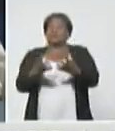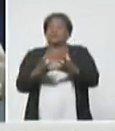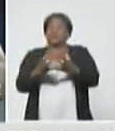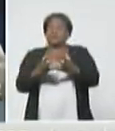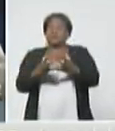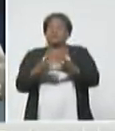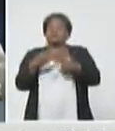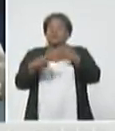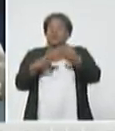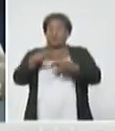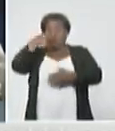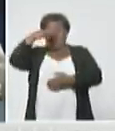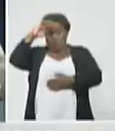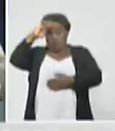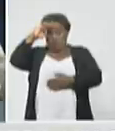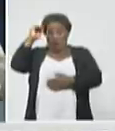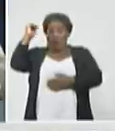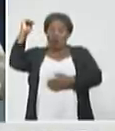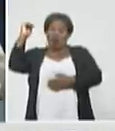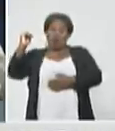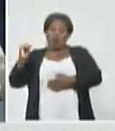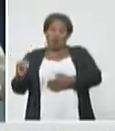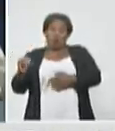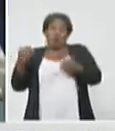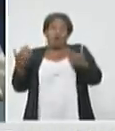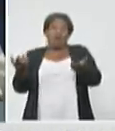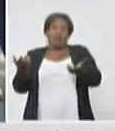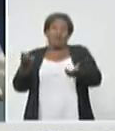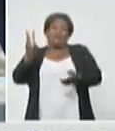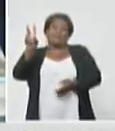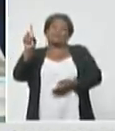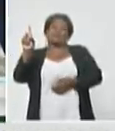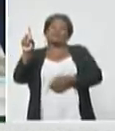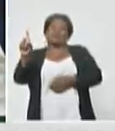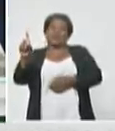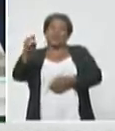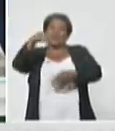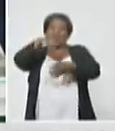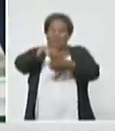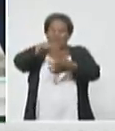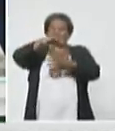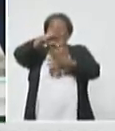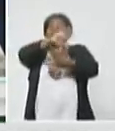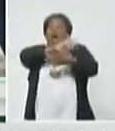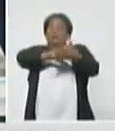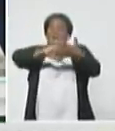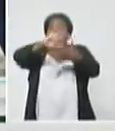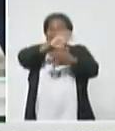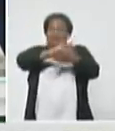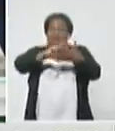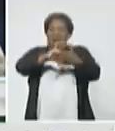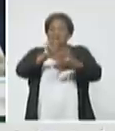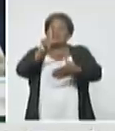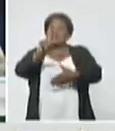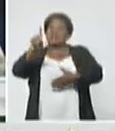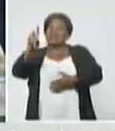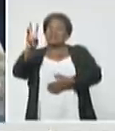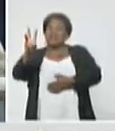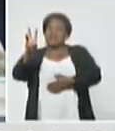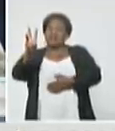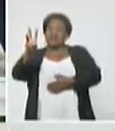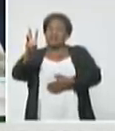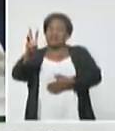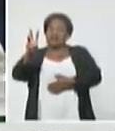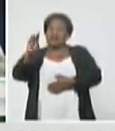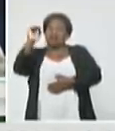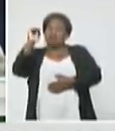Cuba se sitúe en la posición número 21 en la región de las Américas y 113 en el mundo.